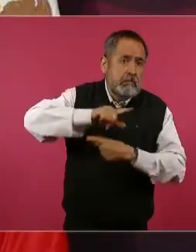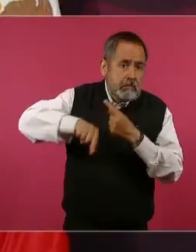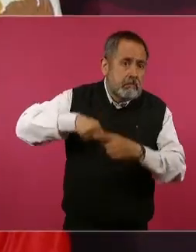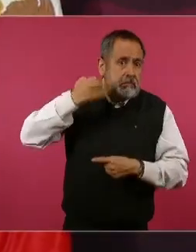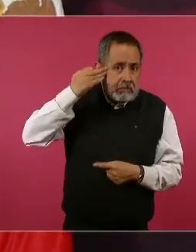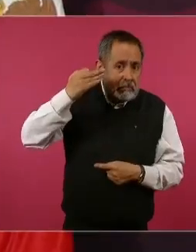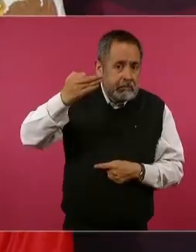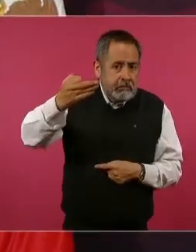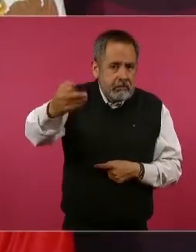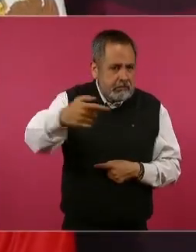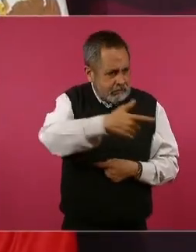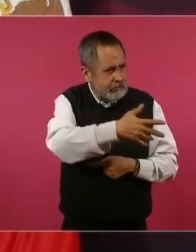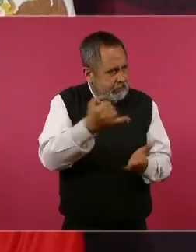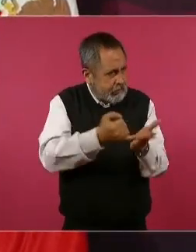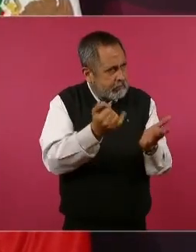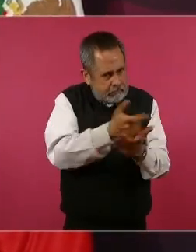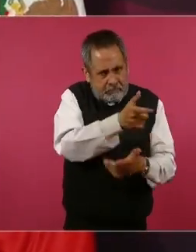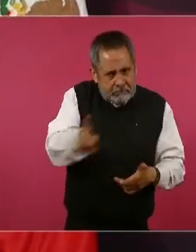que un fraude fiscal,